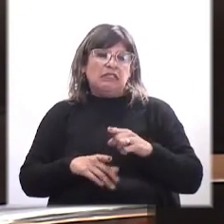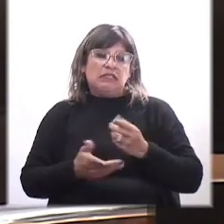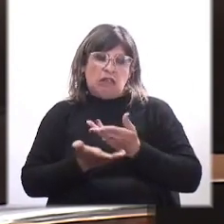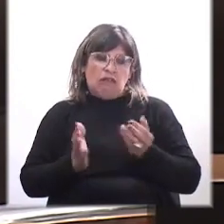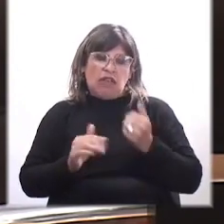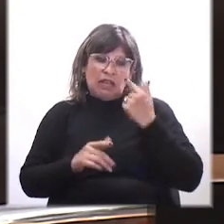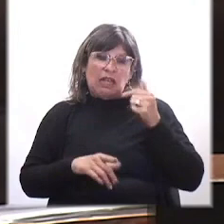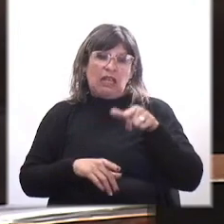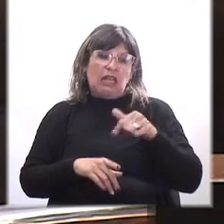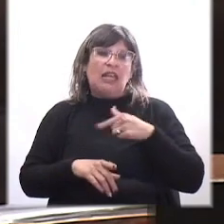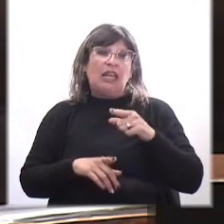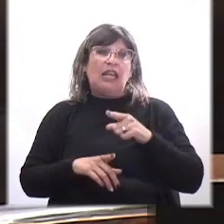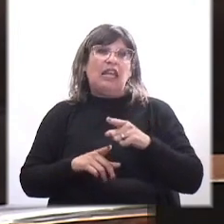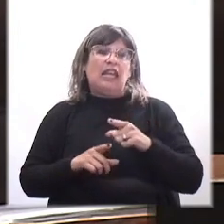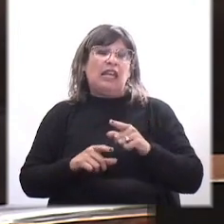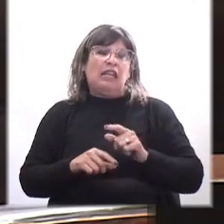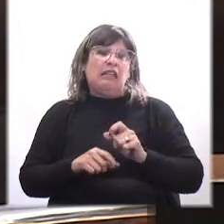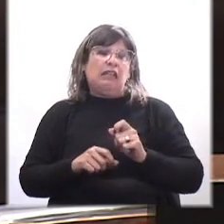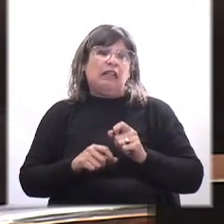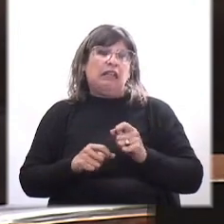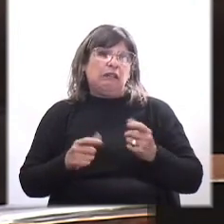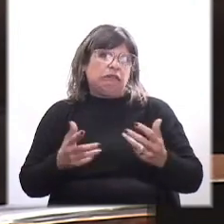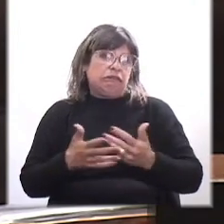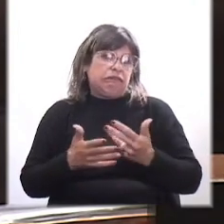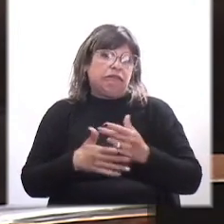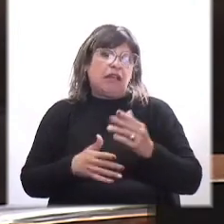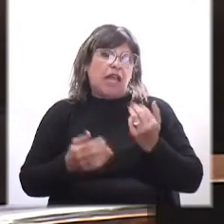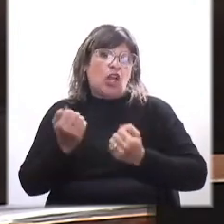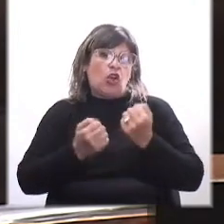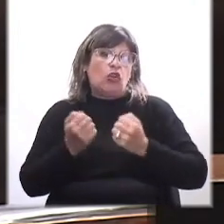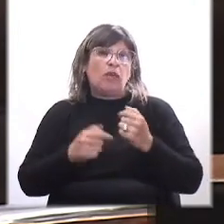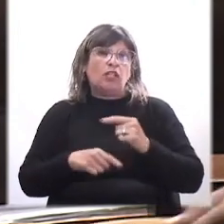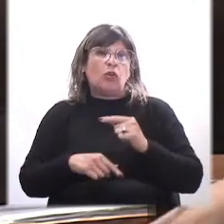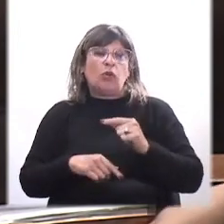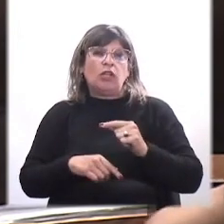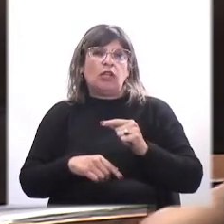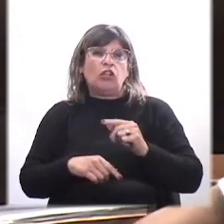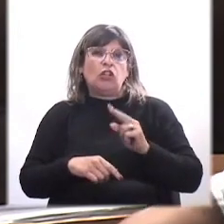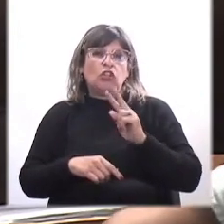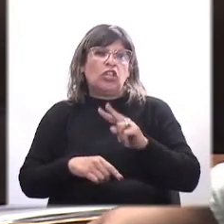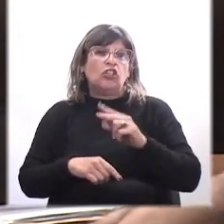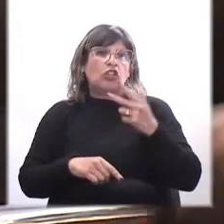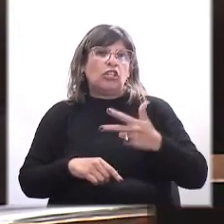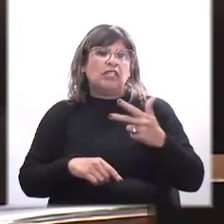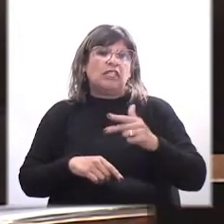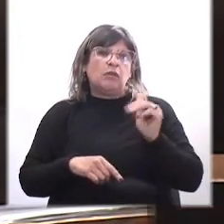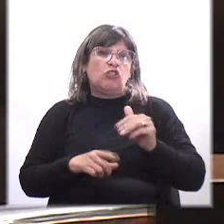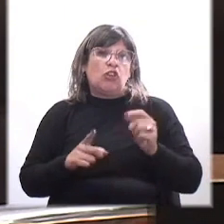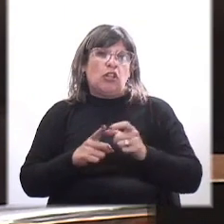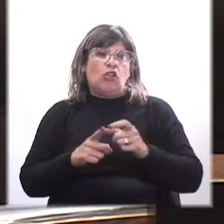económico al Estado uruguayo generado por los 213 millones de dólares